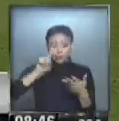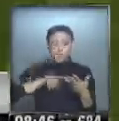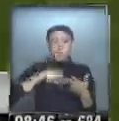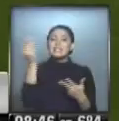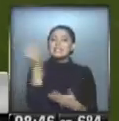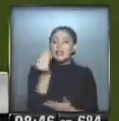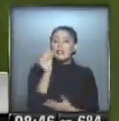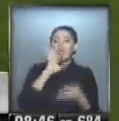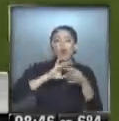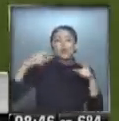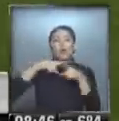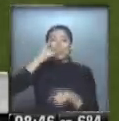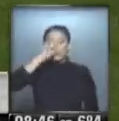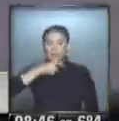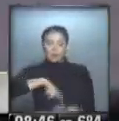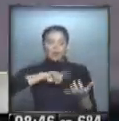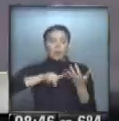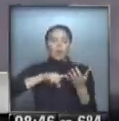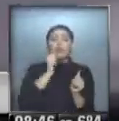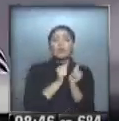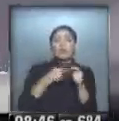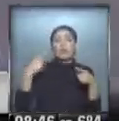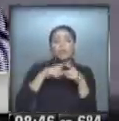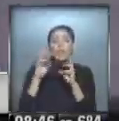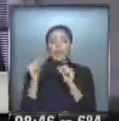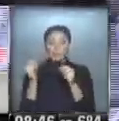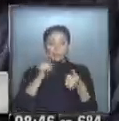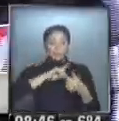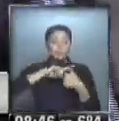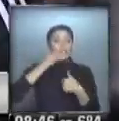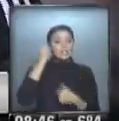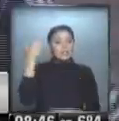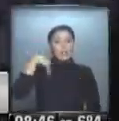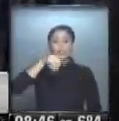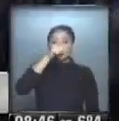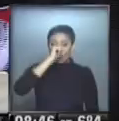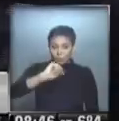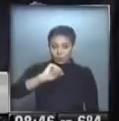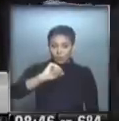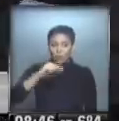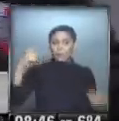Sábado, Olimpo Belgrano, Diego Ceballos, Rosario Central, Arsenal, Mauro Vigliano. Lo dicho, el domingo,